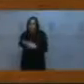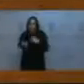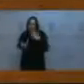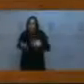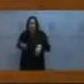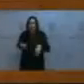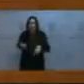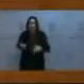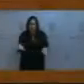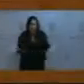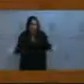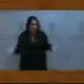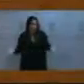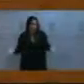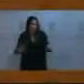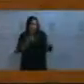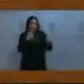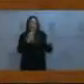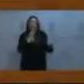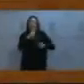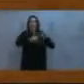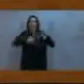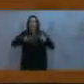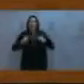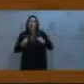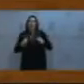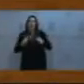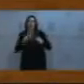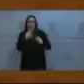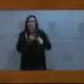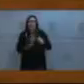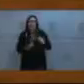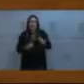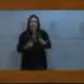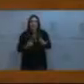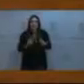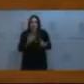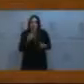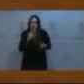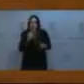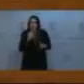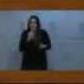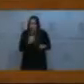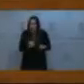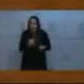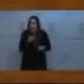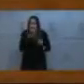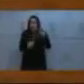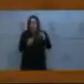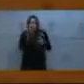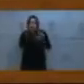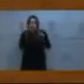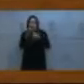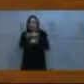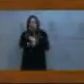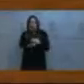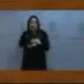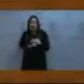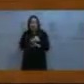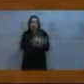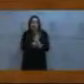Habla usted de que no hable de demografía. Hablar de ganadería yo creo que es hablar de demografía, es hablar de nuestros pueblos. Hablar de